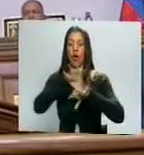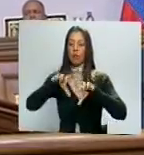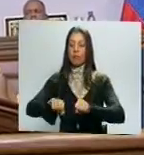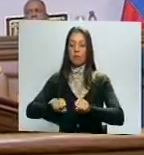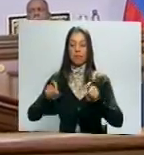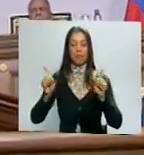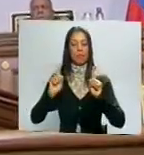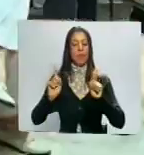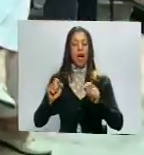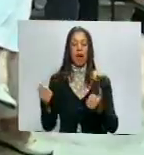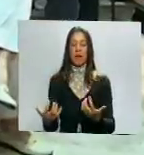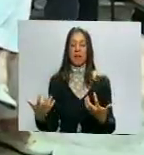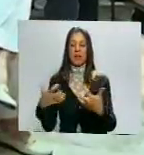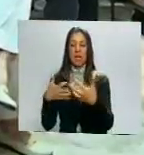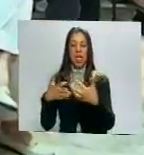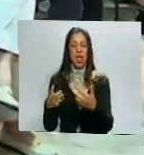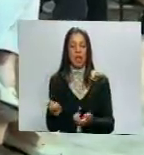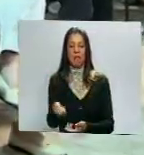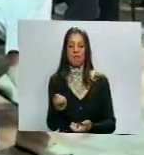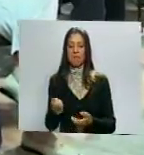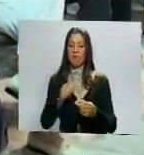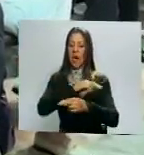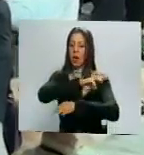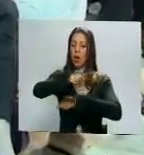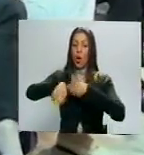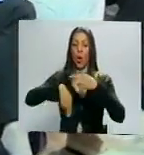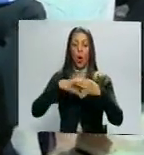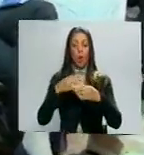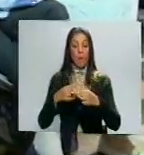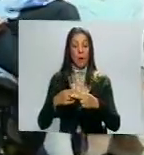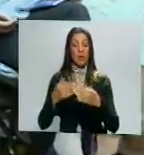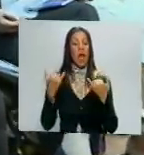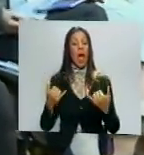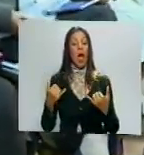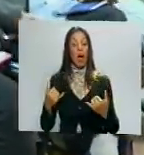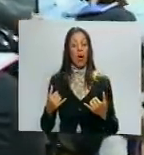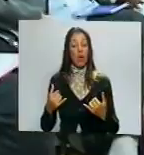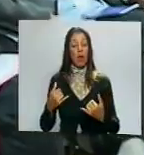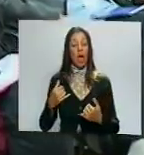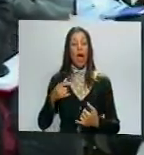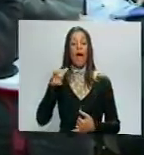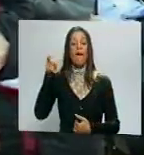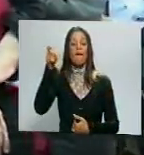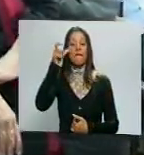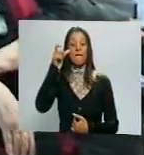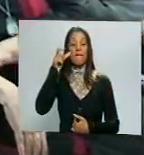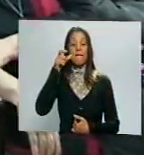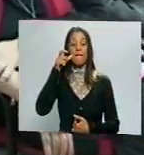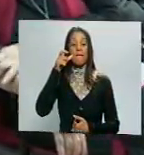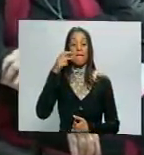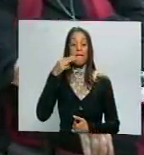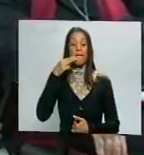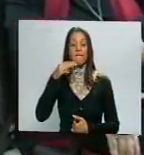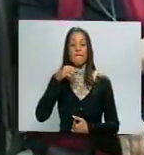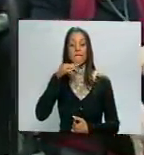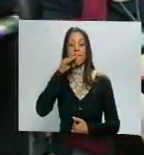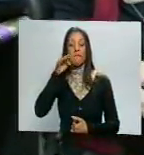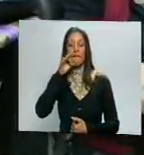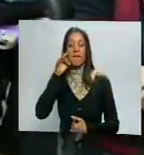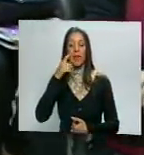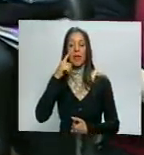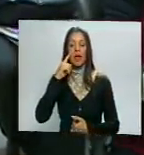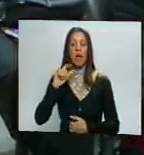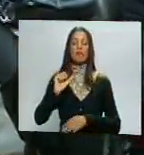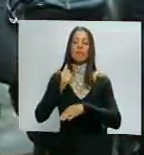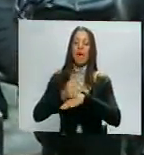los actos violentos. Nosotros tenemos una fiscalía ahora digna, que hace justicia. Tenemos un